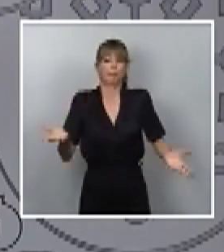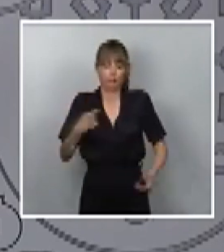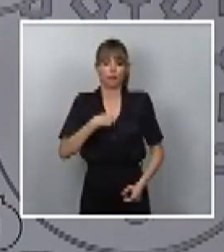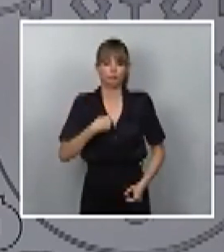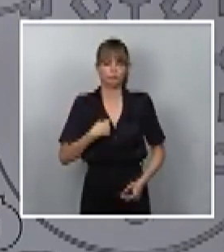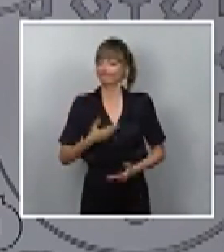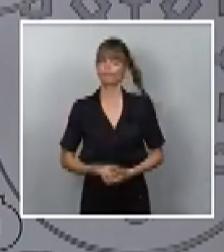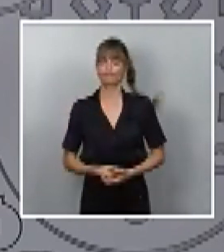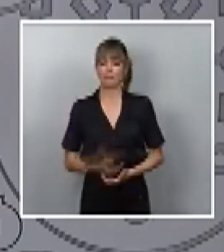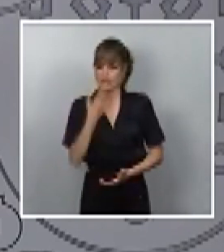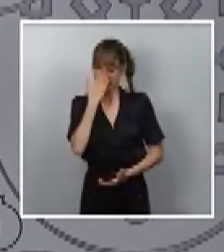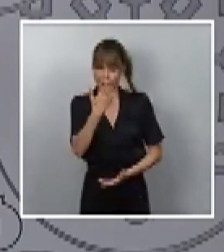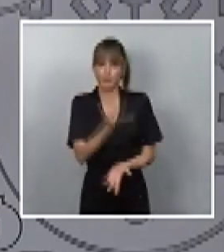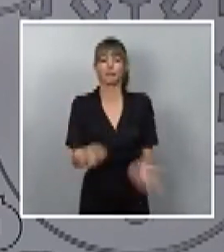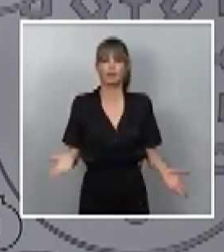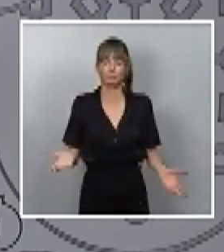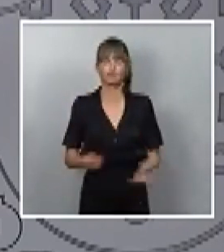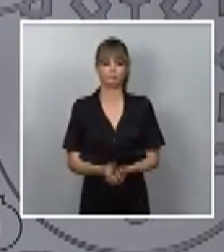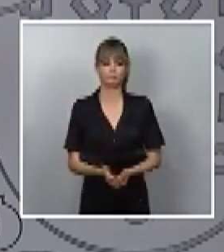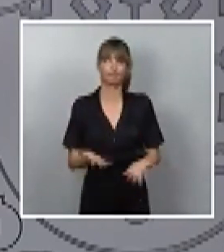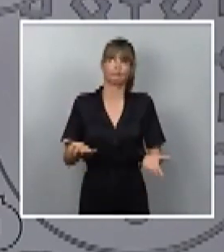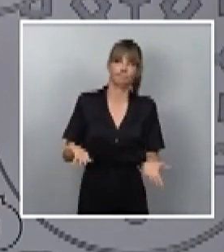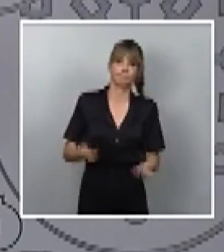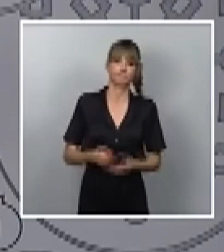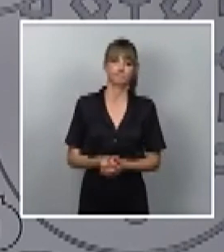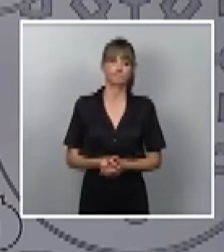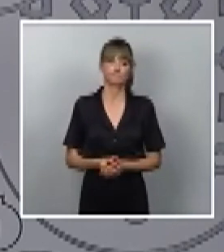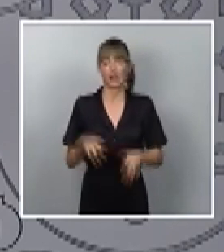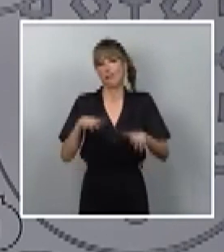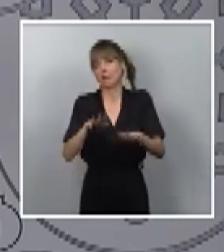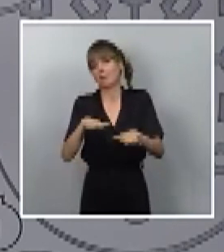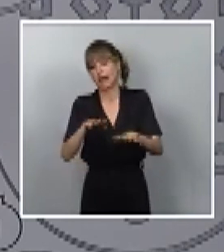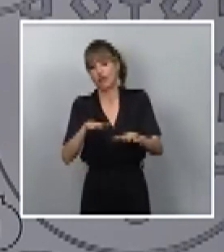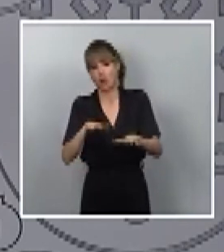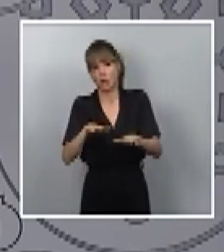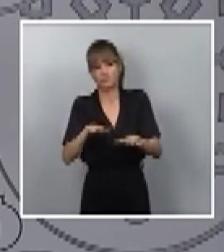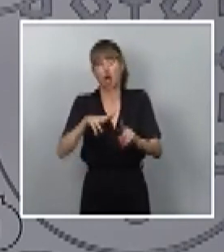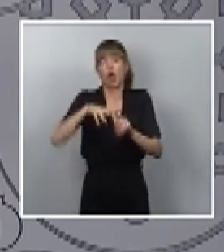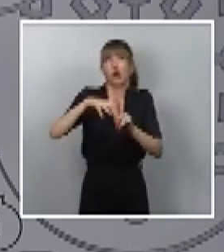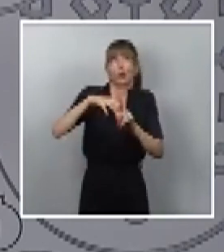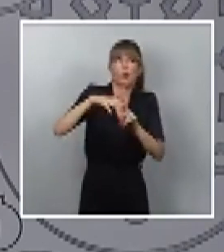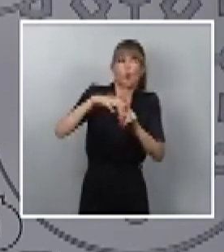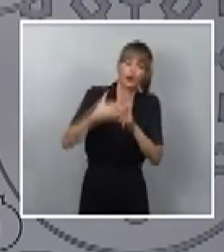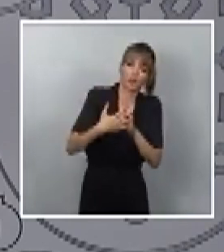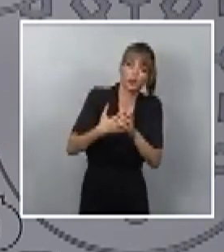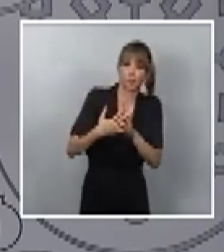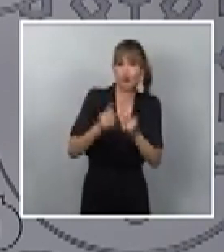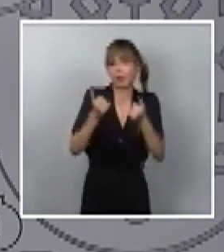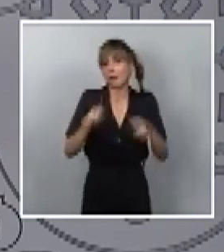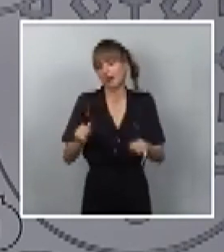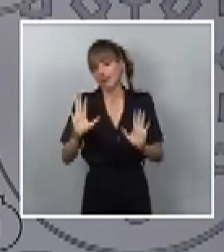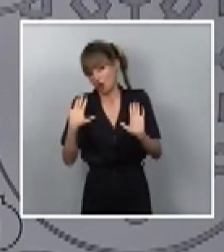creo sinceramente que hay que enmarcar esas manifestaciones en el contexto en las que se